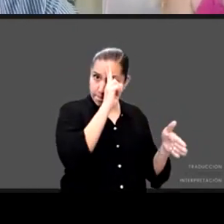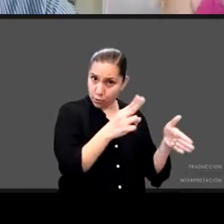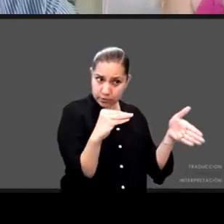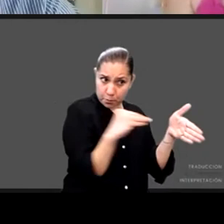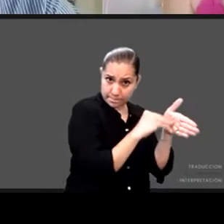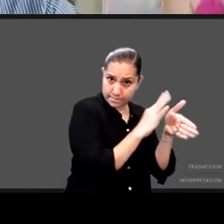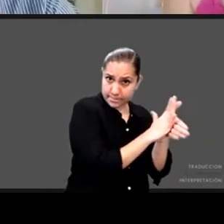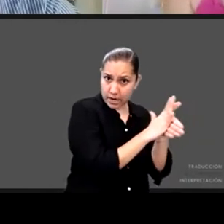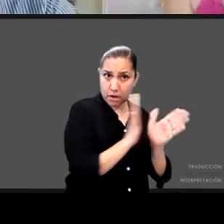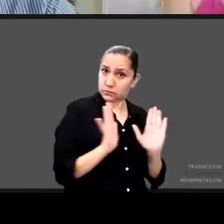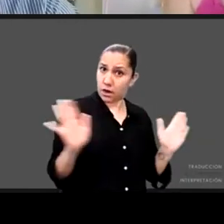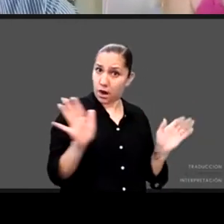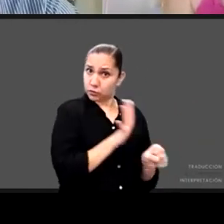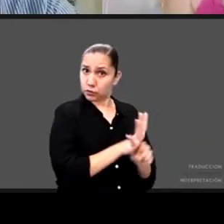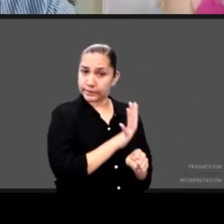fortalecer todas las medidas